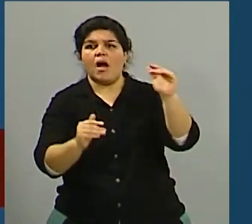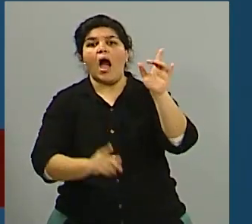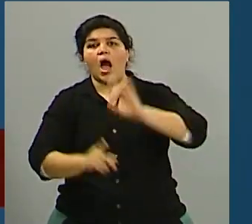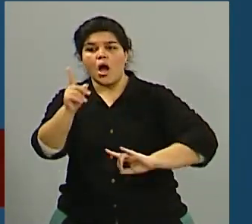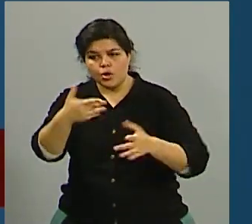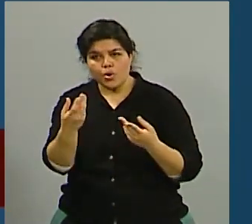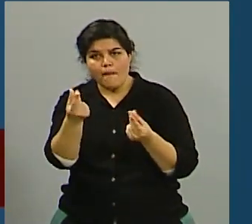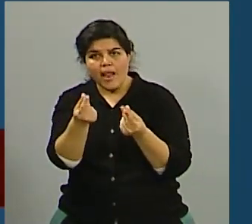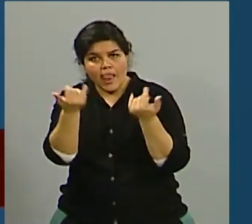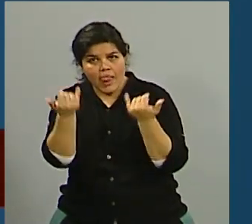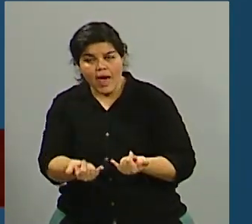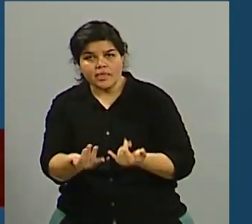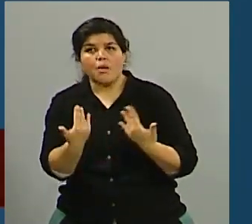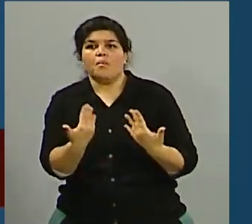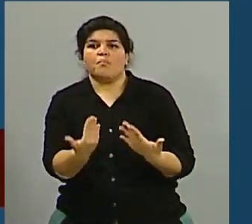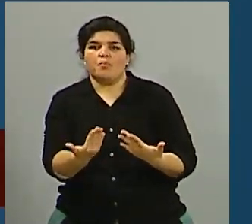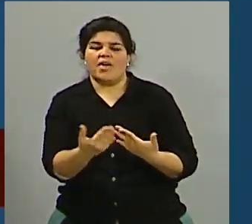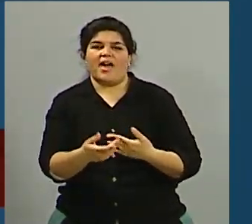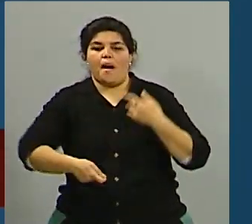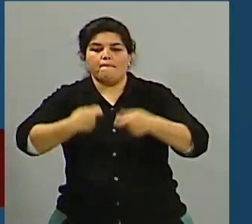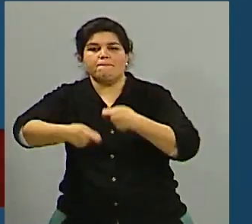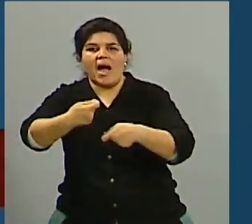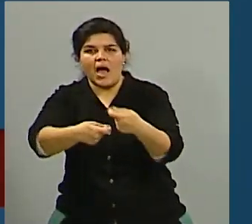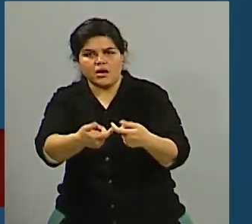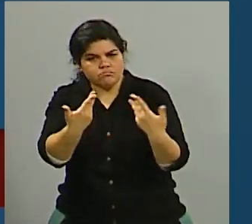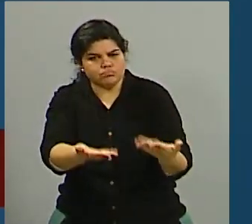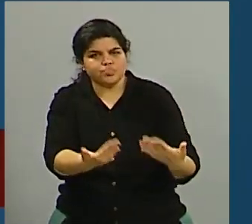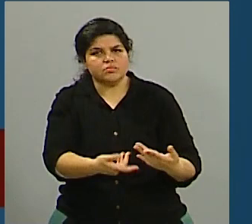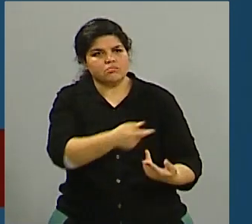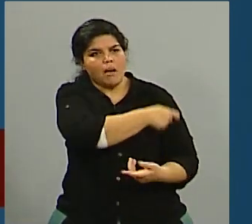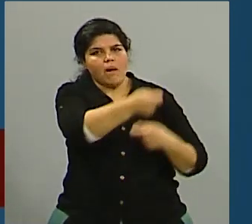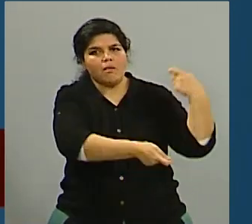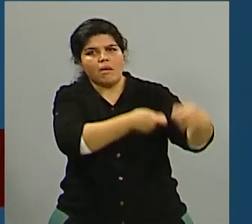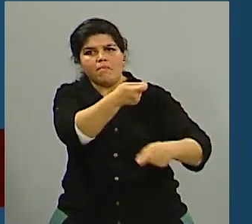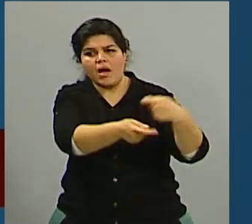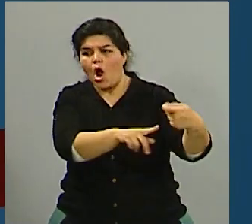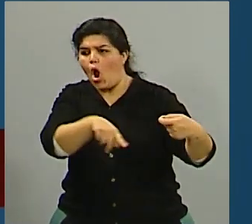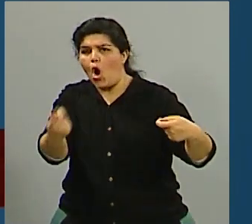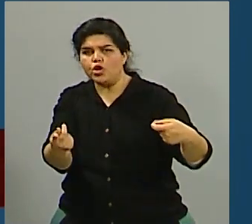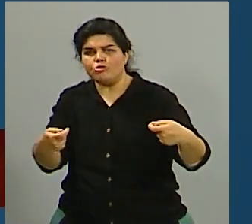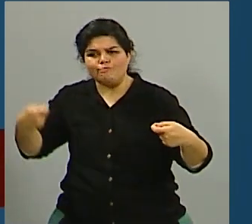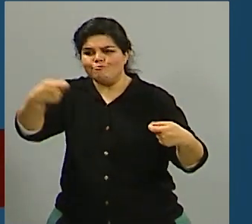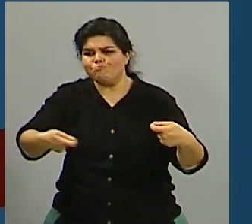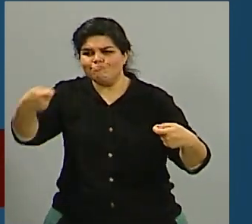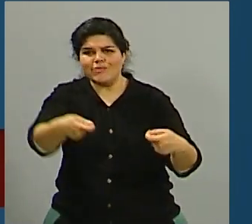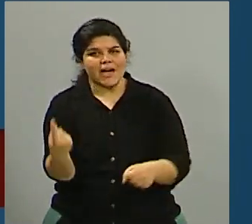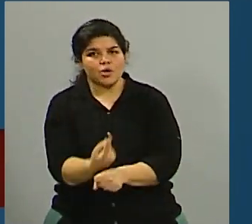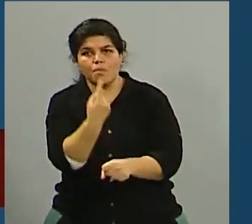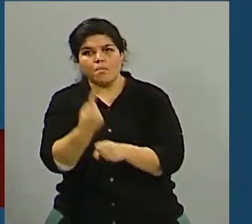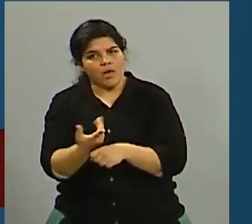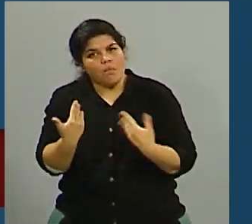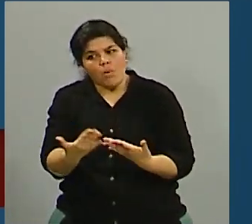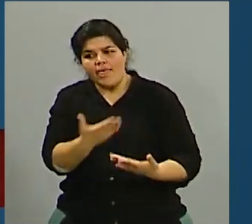no tenga que comprar velas, digamos. Entonces, creo que acá también va a haber que tomar decisiones que por ahí algunos